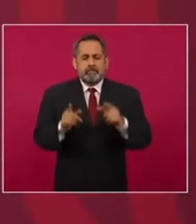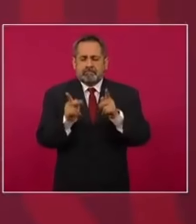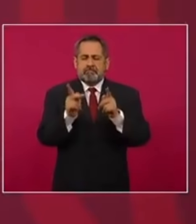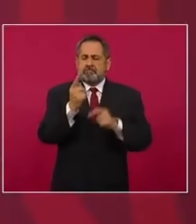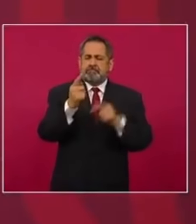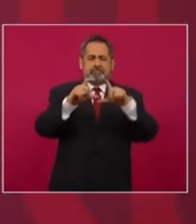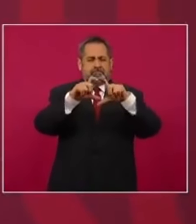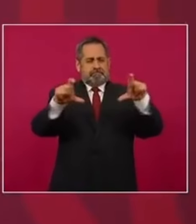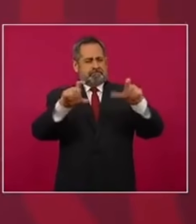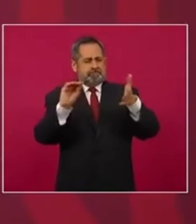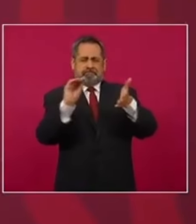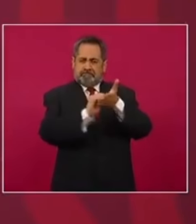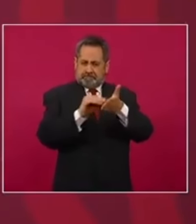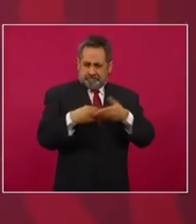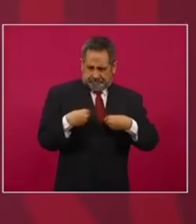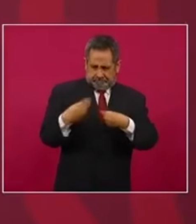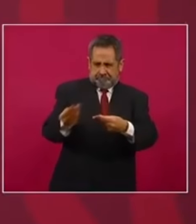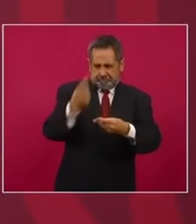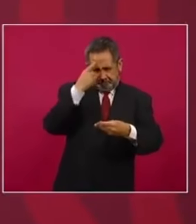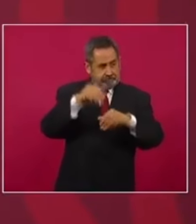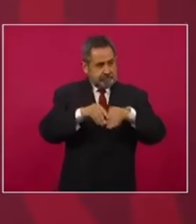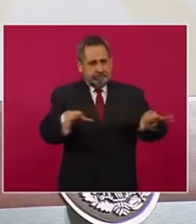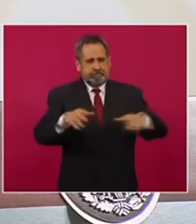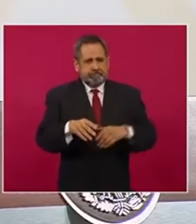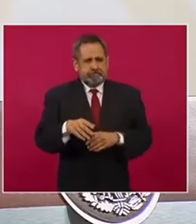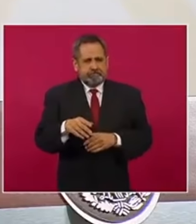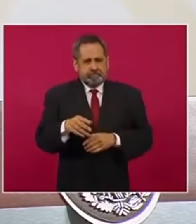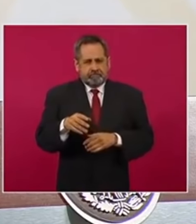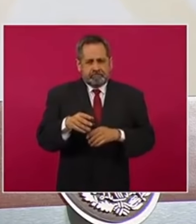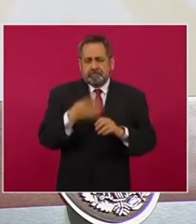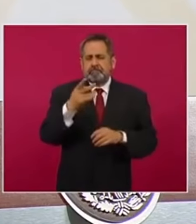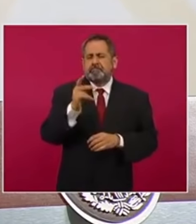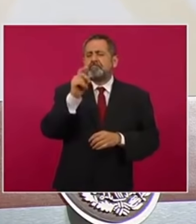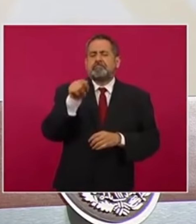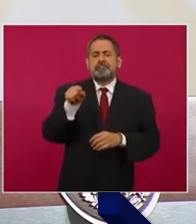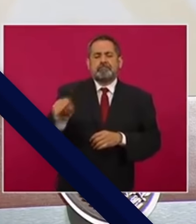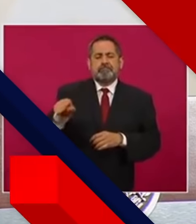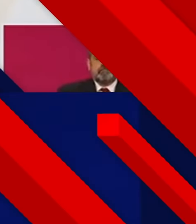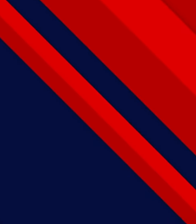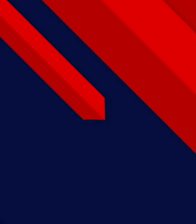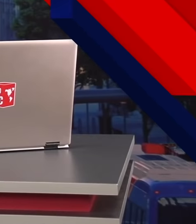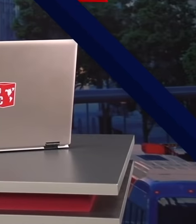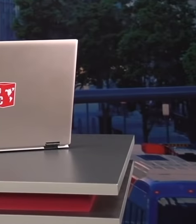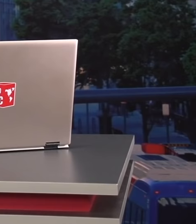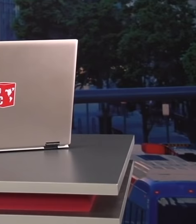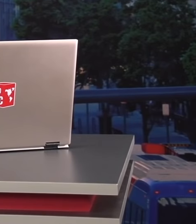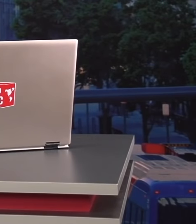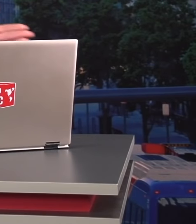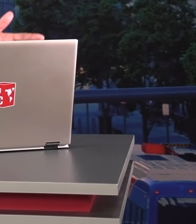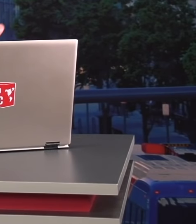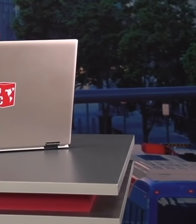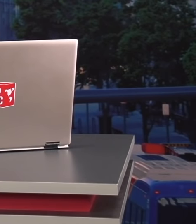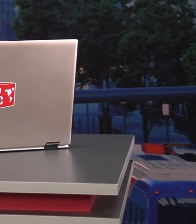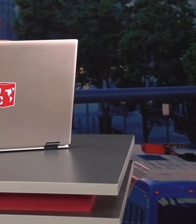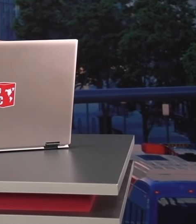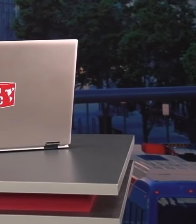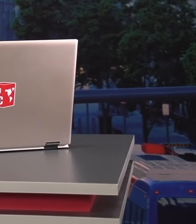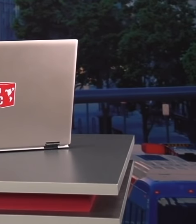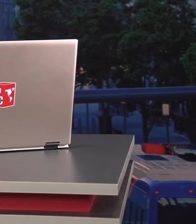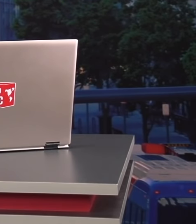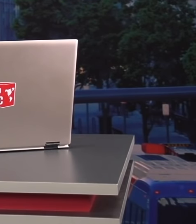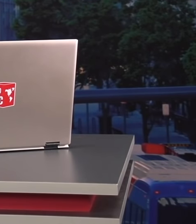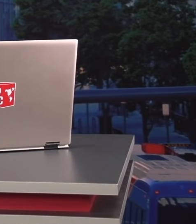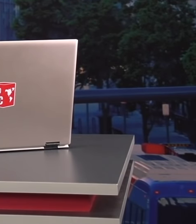párrafo por lo del llamado radicalismo. Creo que en este caso, en este